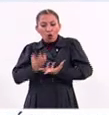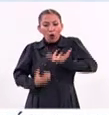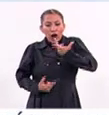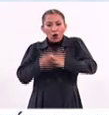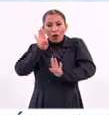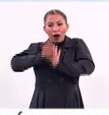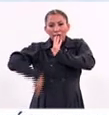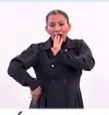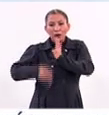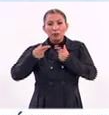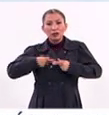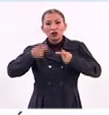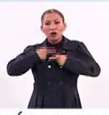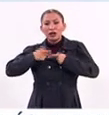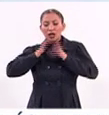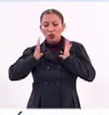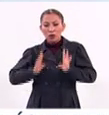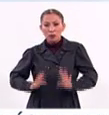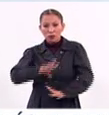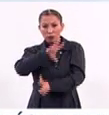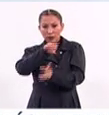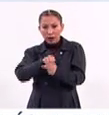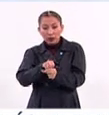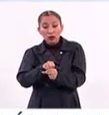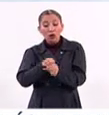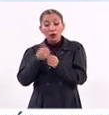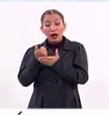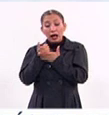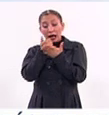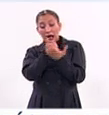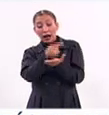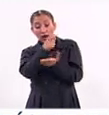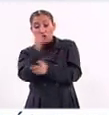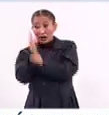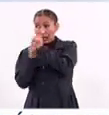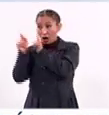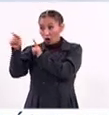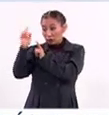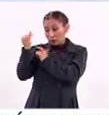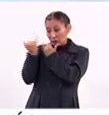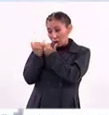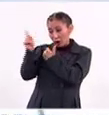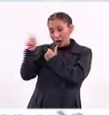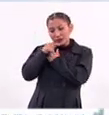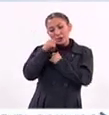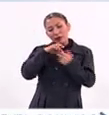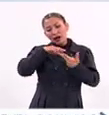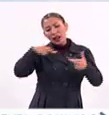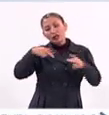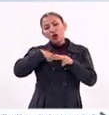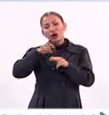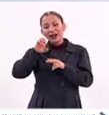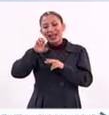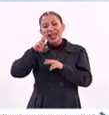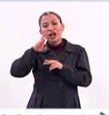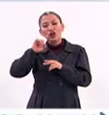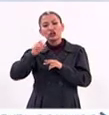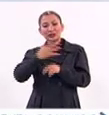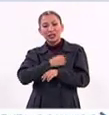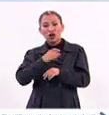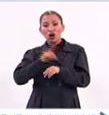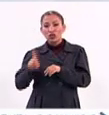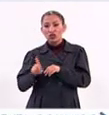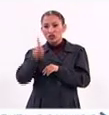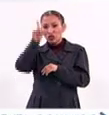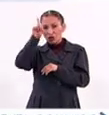en los genitales y en el resto del cuerpo. Al atribuir esto a los griegos, sabemos que lo relacionaban con Eros, hijo de la